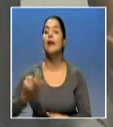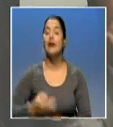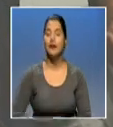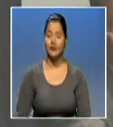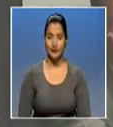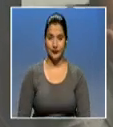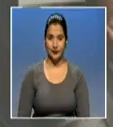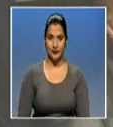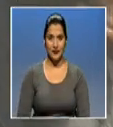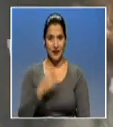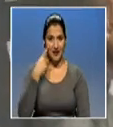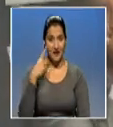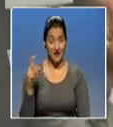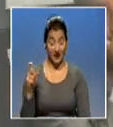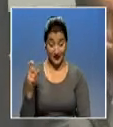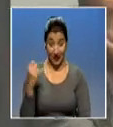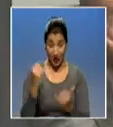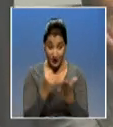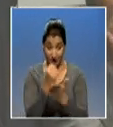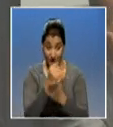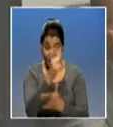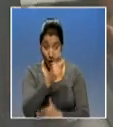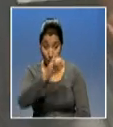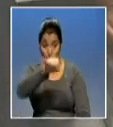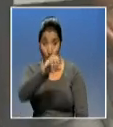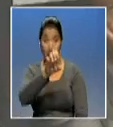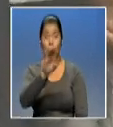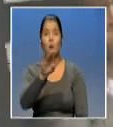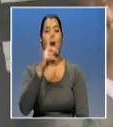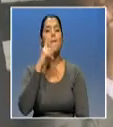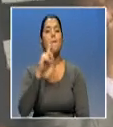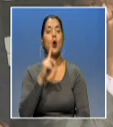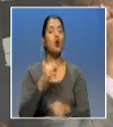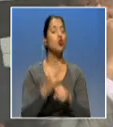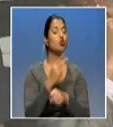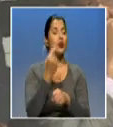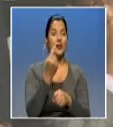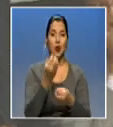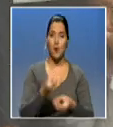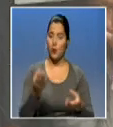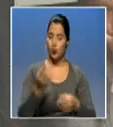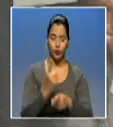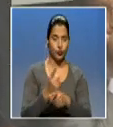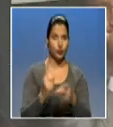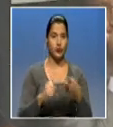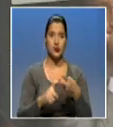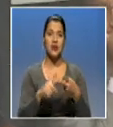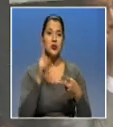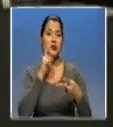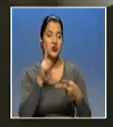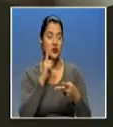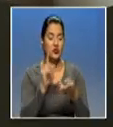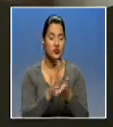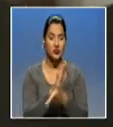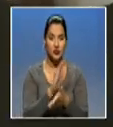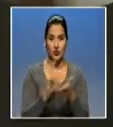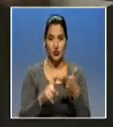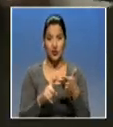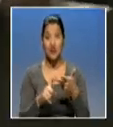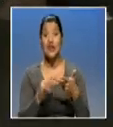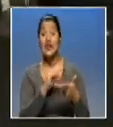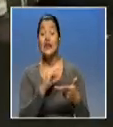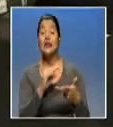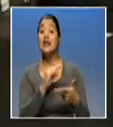La Fiscalía investiga a Juan Carlos Bolaños por los delitos de peculado, tráfico de influencias, denuncia calumniosa y simulación de delito, mientras que a